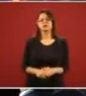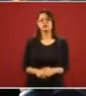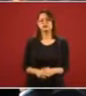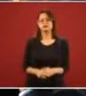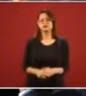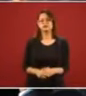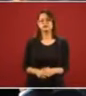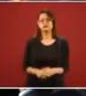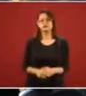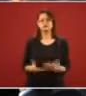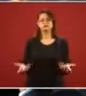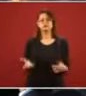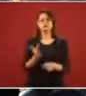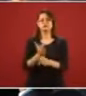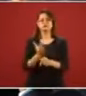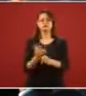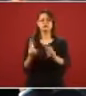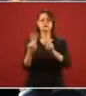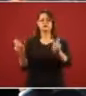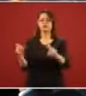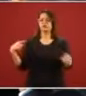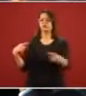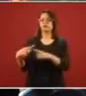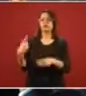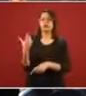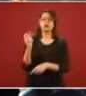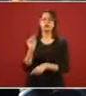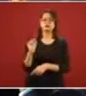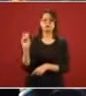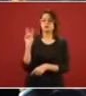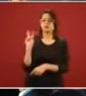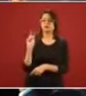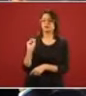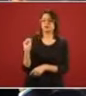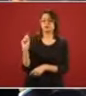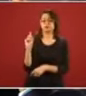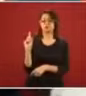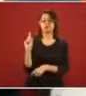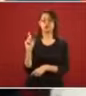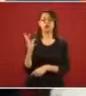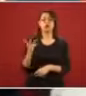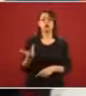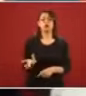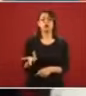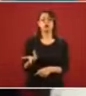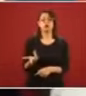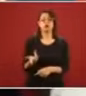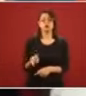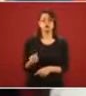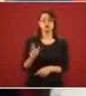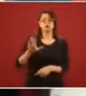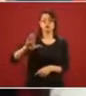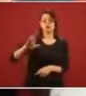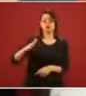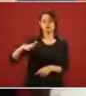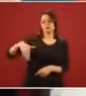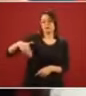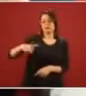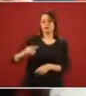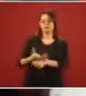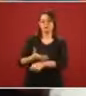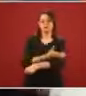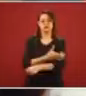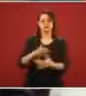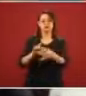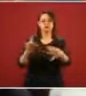que se ha estado mencionando todo este fin de semana, el viernes, el día de hoy, que incluso una compañera que me antecede ha mencionado,